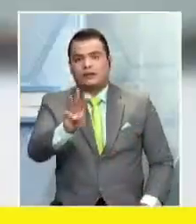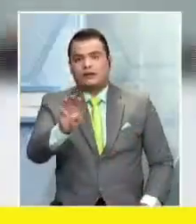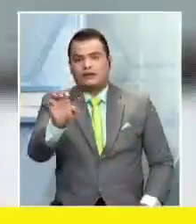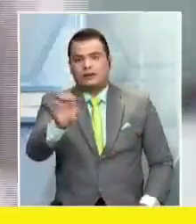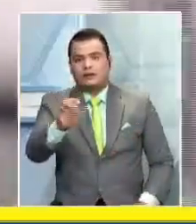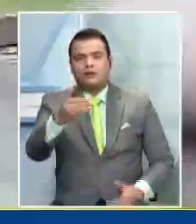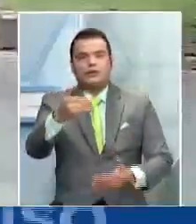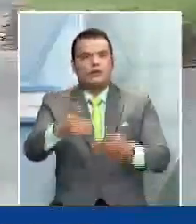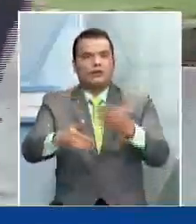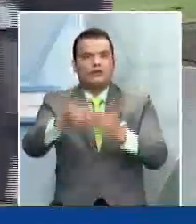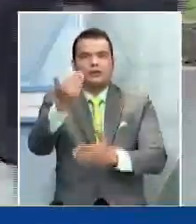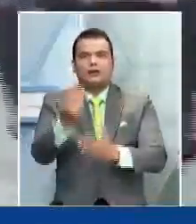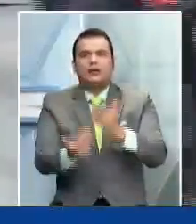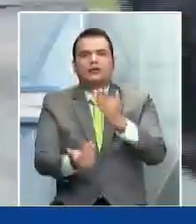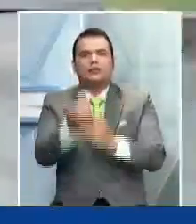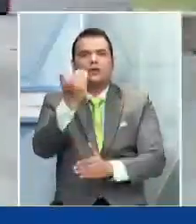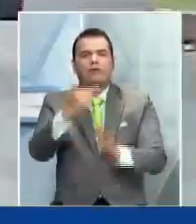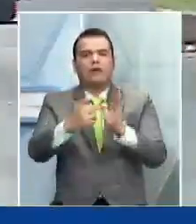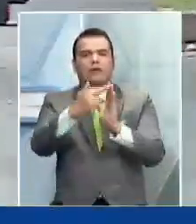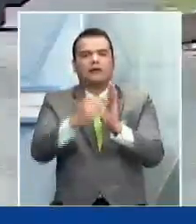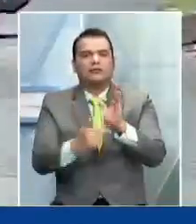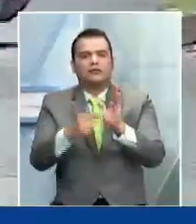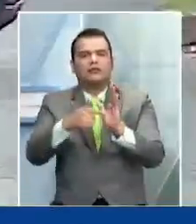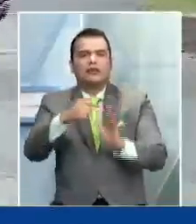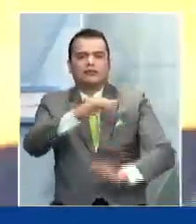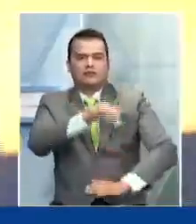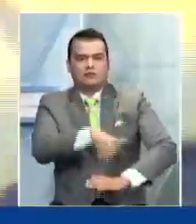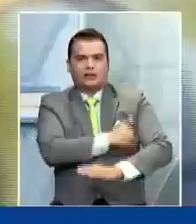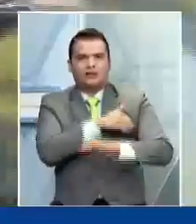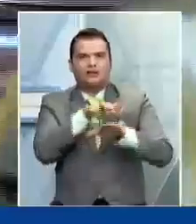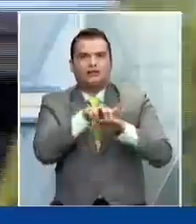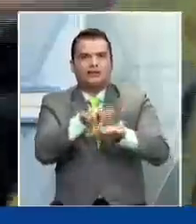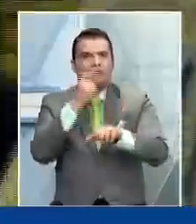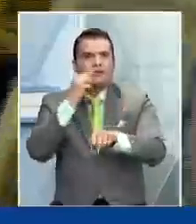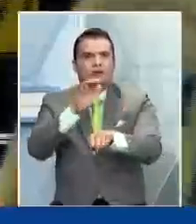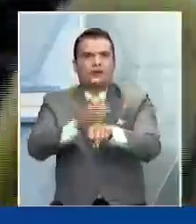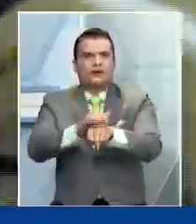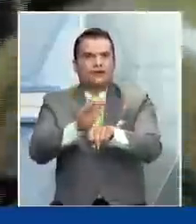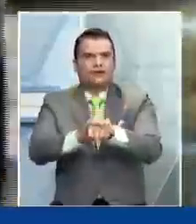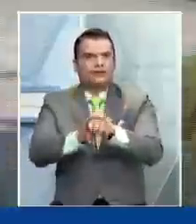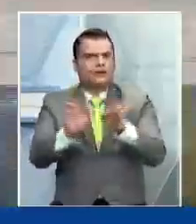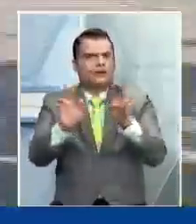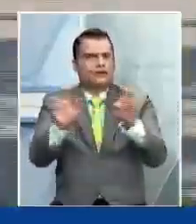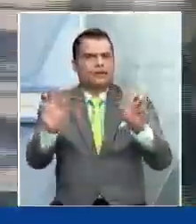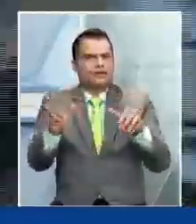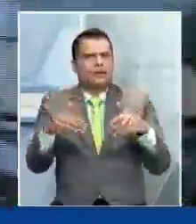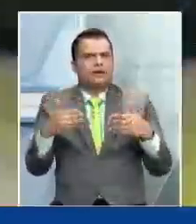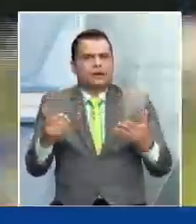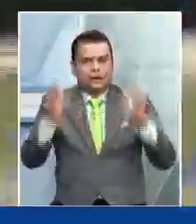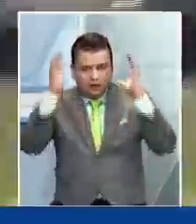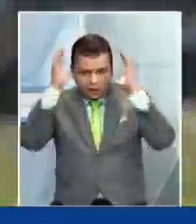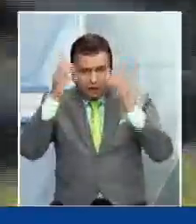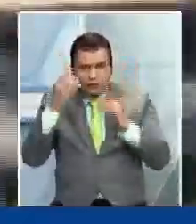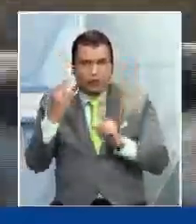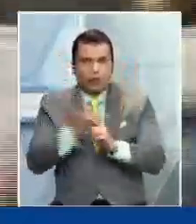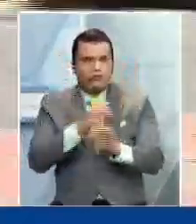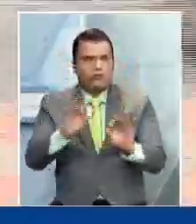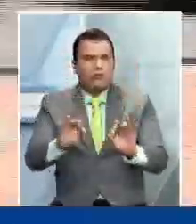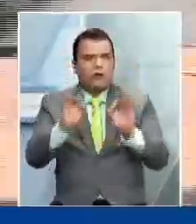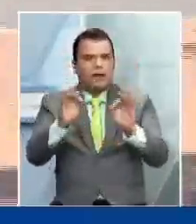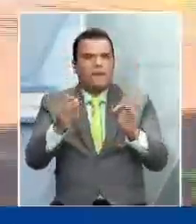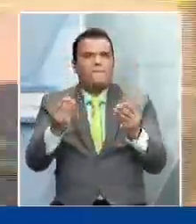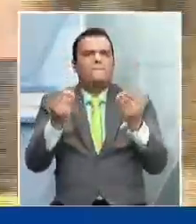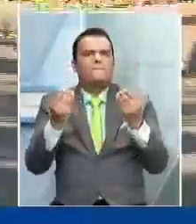sábado, entrará en vigencia la nueva resolución decretada por el Ministerio de Transporte acerca del correcto uso del casco, que tiene como fin